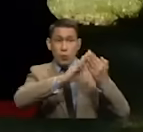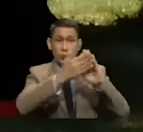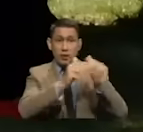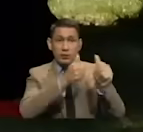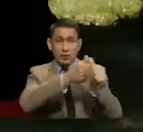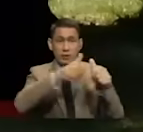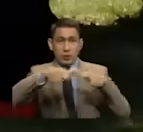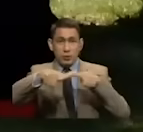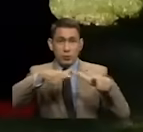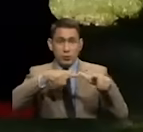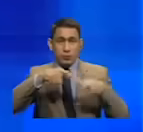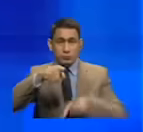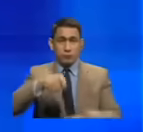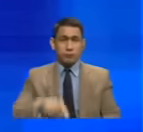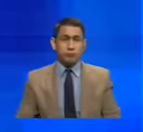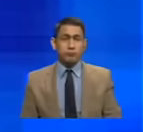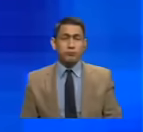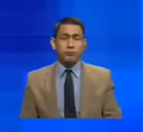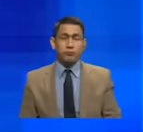Montilla, TC Televisión.